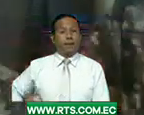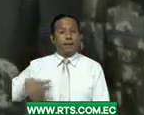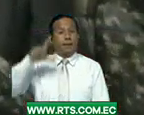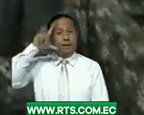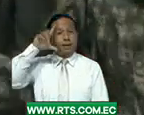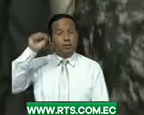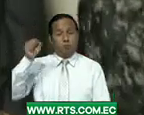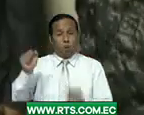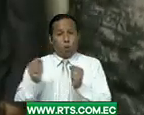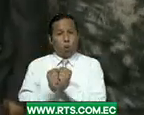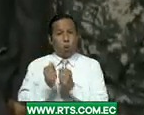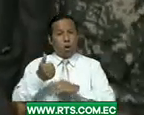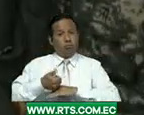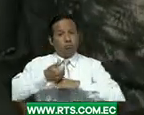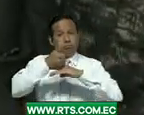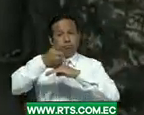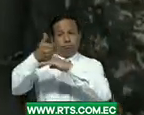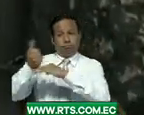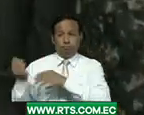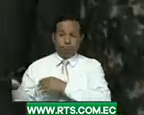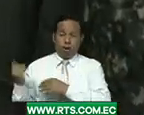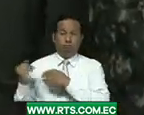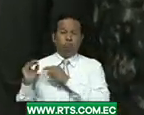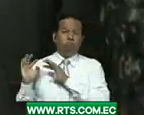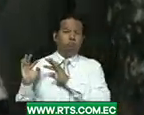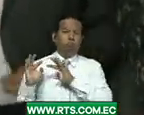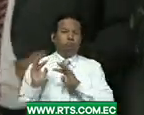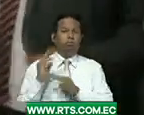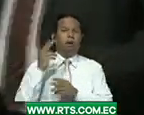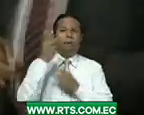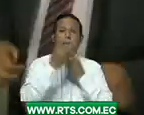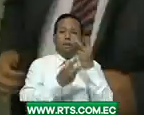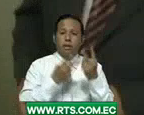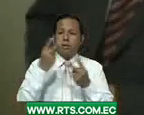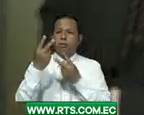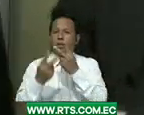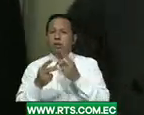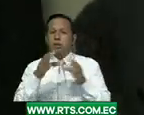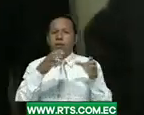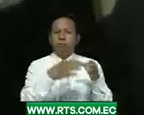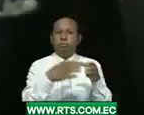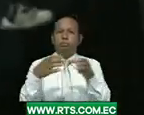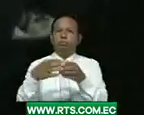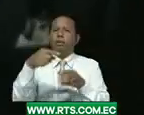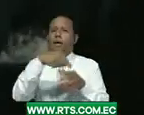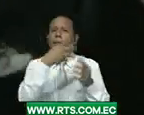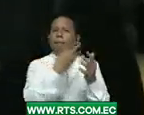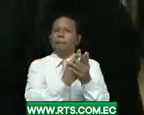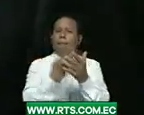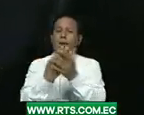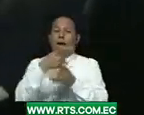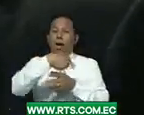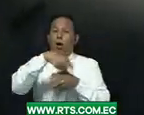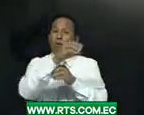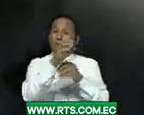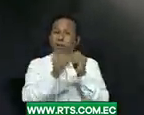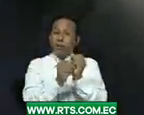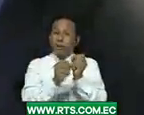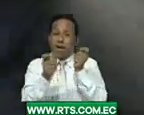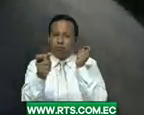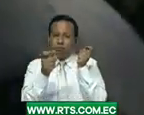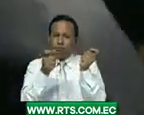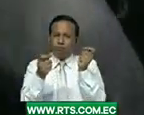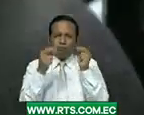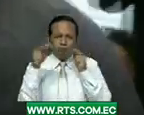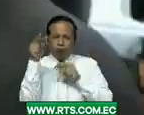Lasso, junto a otras autoridades, visitó uno de los 2 centros de mando para monitorear las prisiones en el país, los mismos que